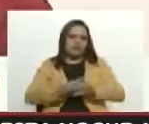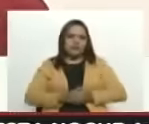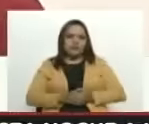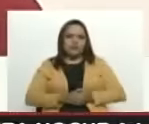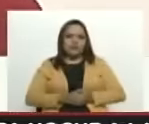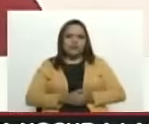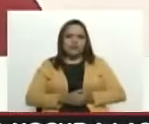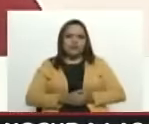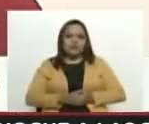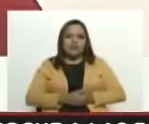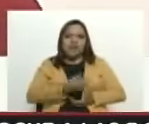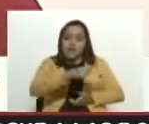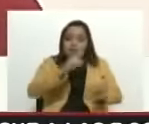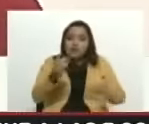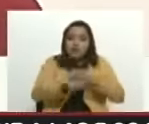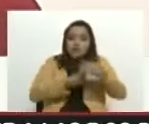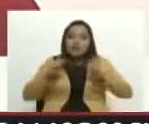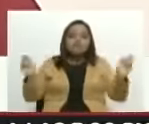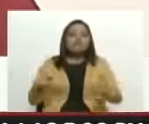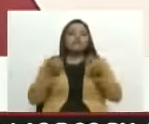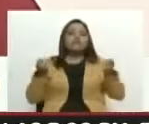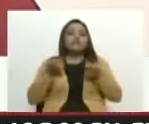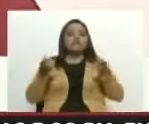que hizo mella.